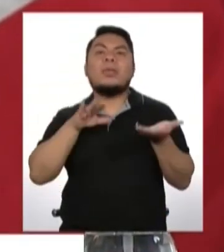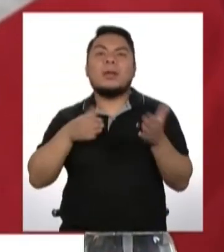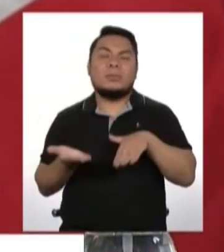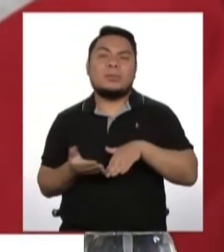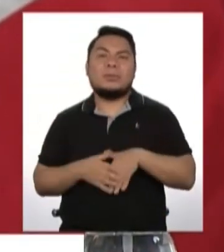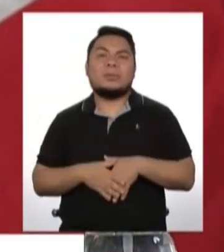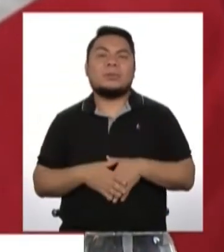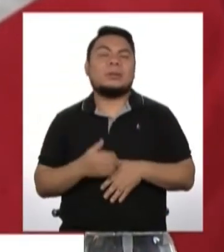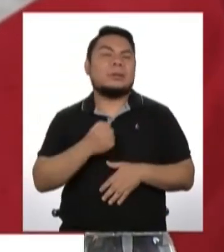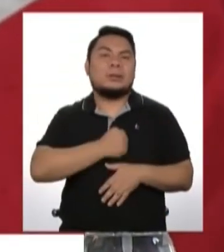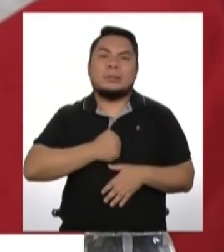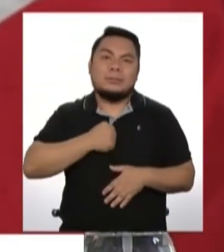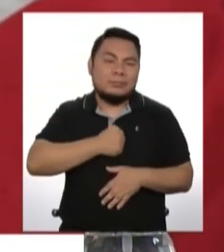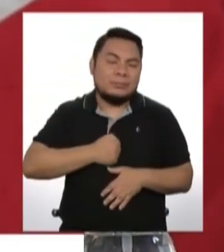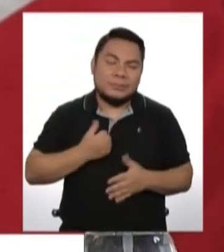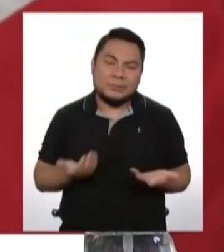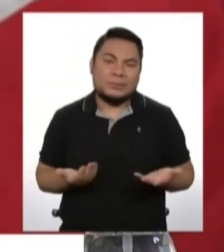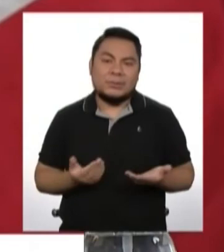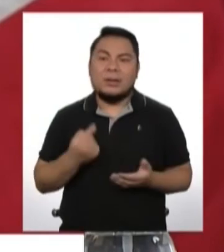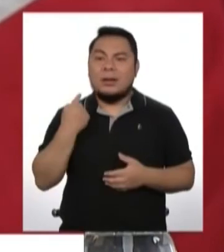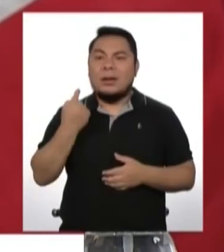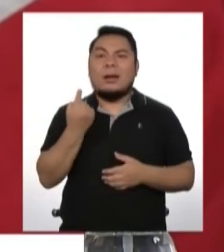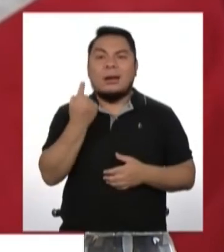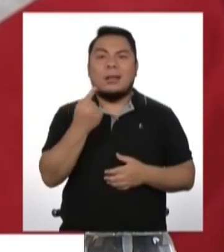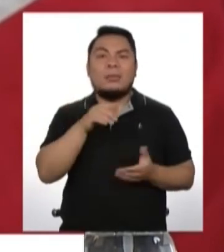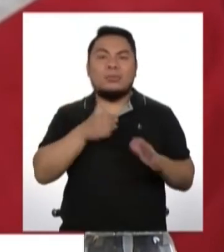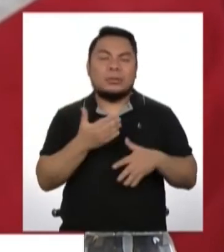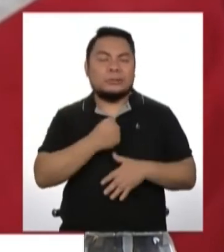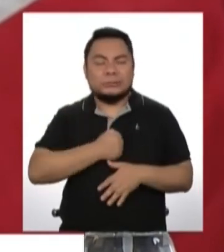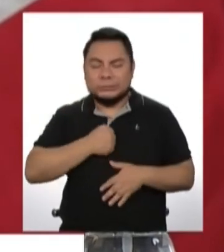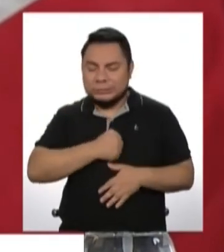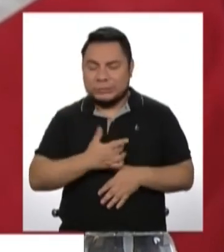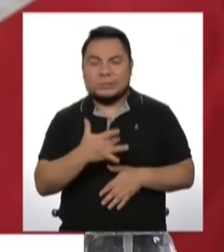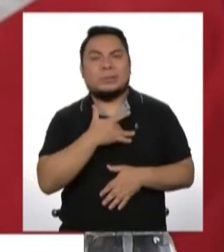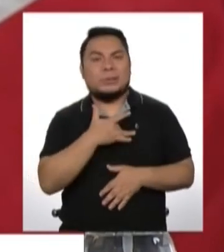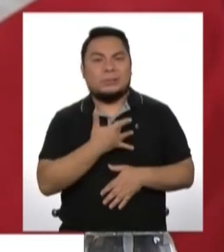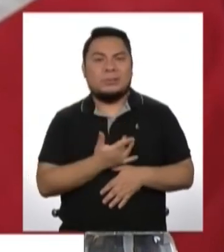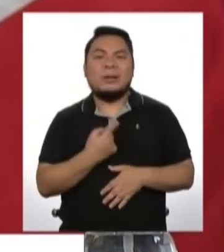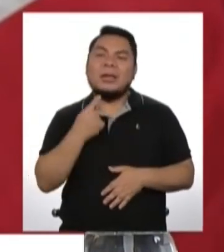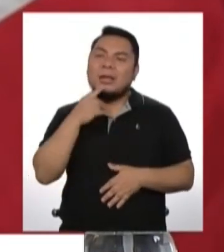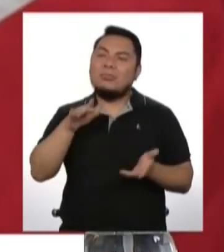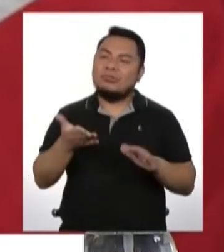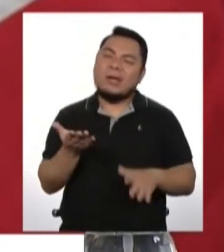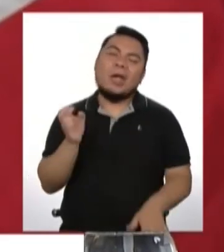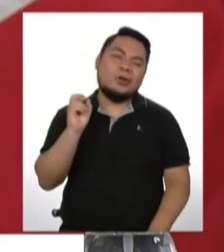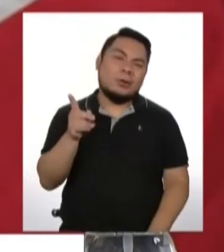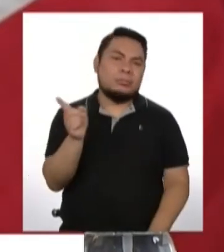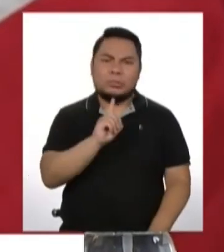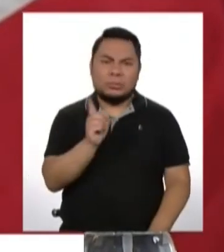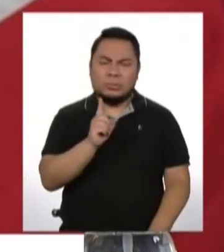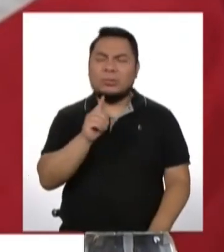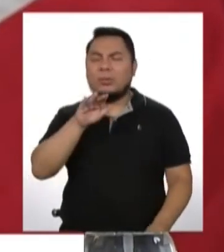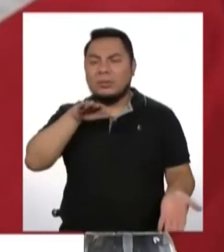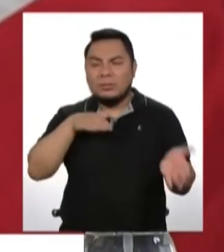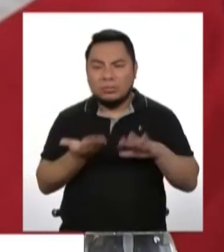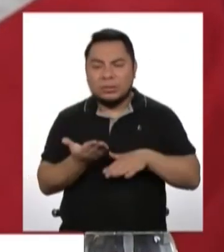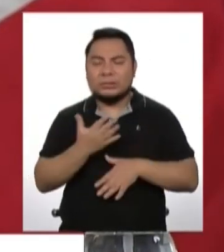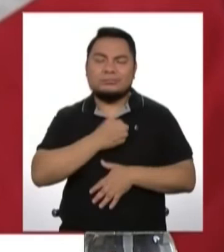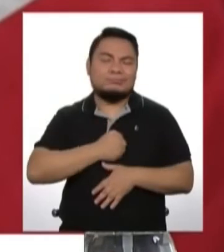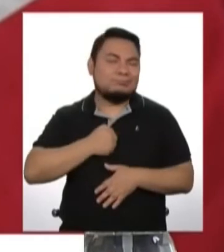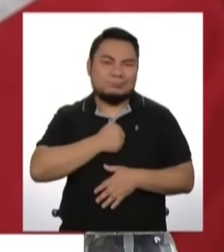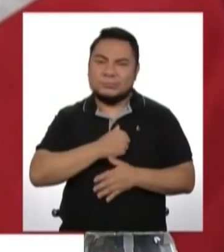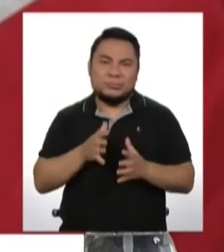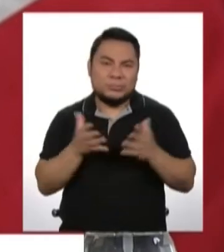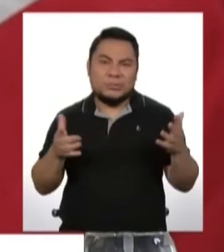fallecido? Lamentablemente, porque cada muerte nos duele. Cada muerte como peruano la sentimos. Han